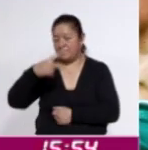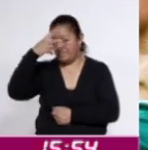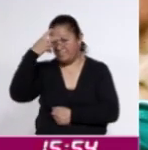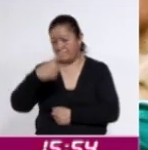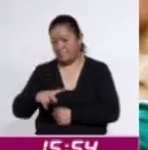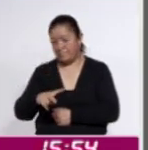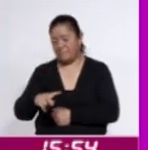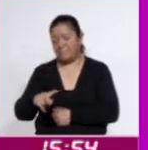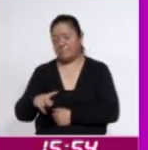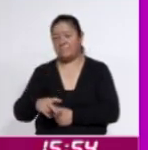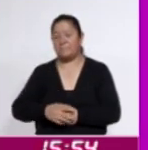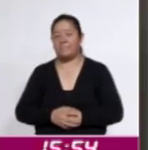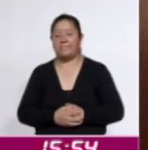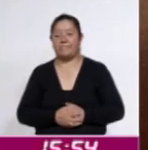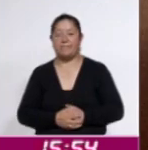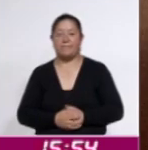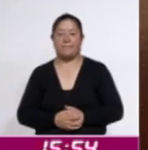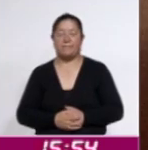mexicana.